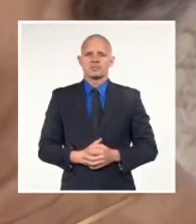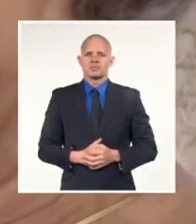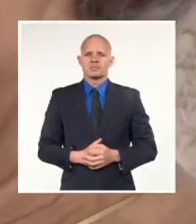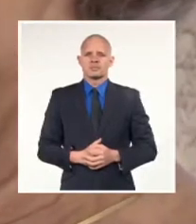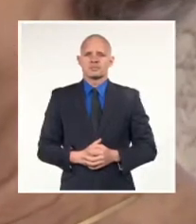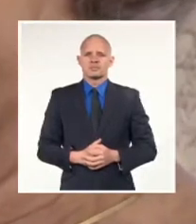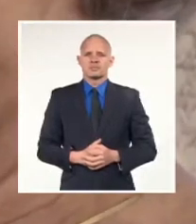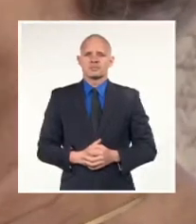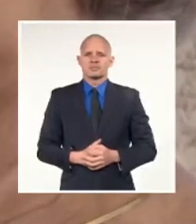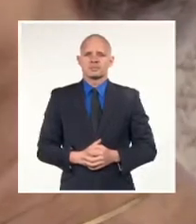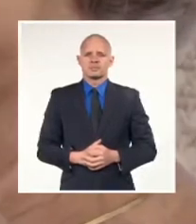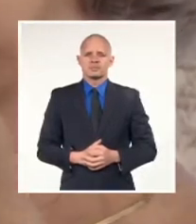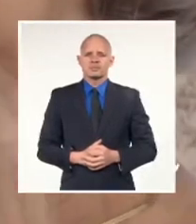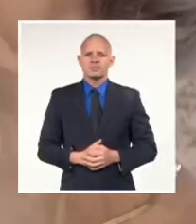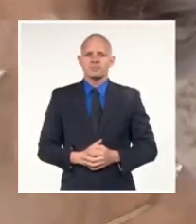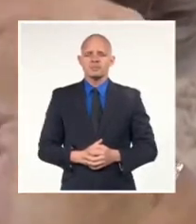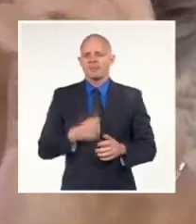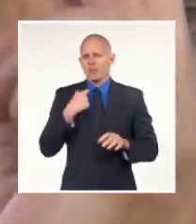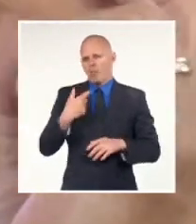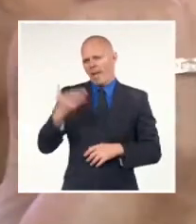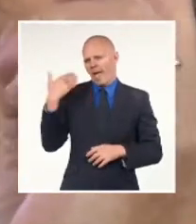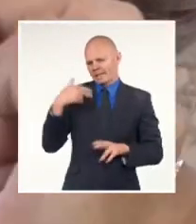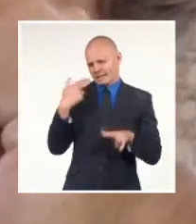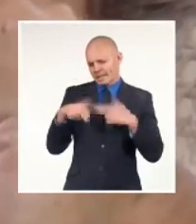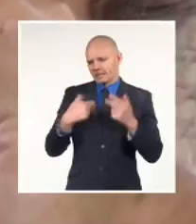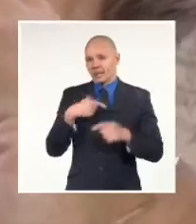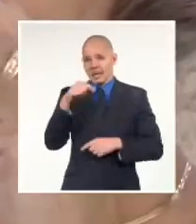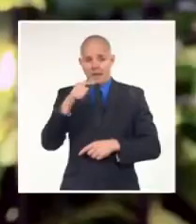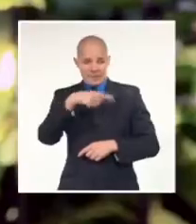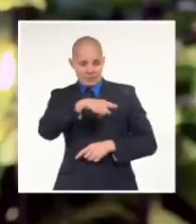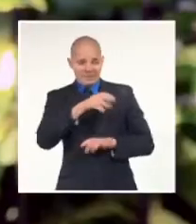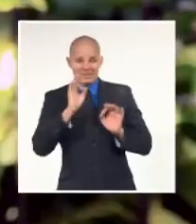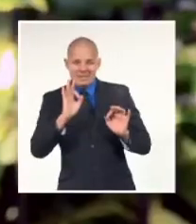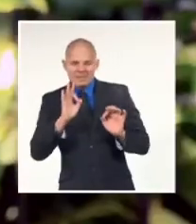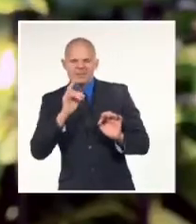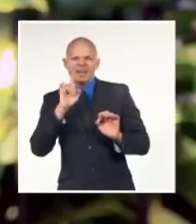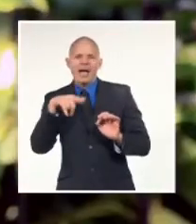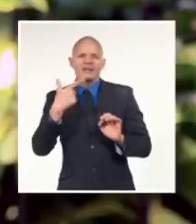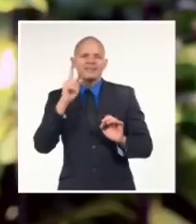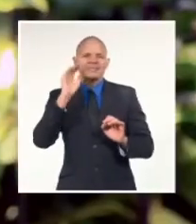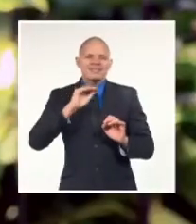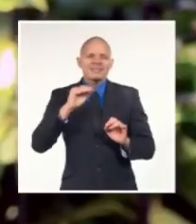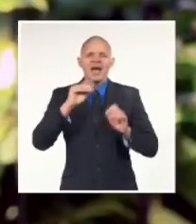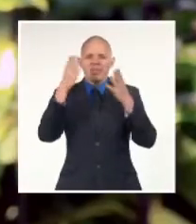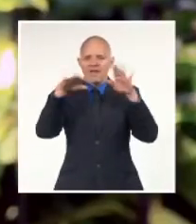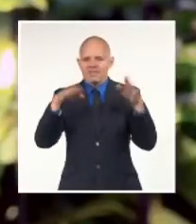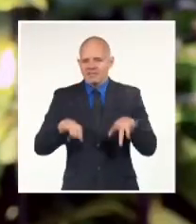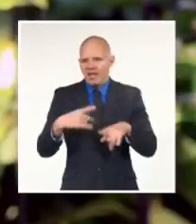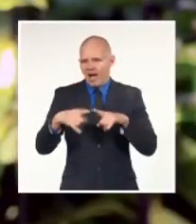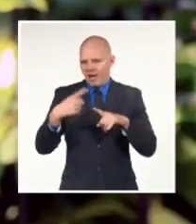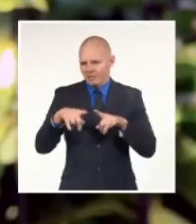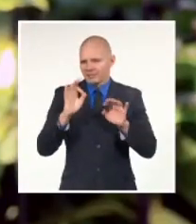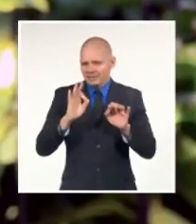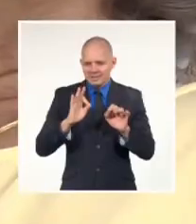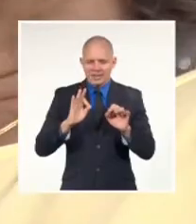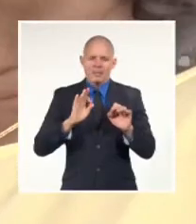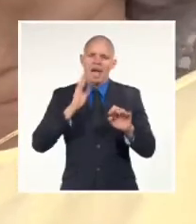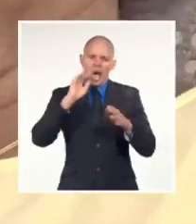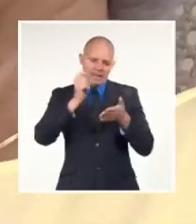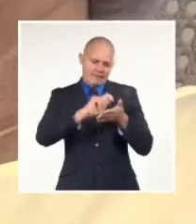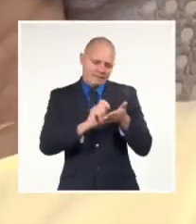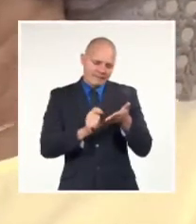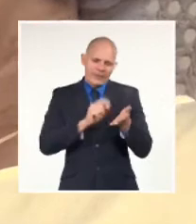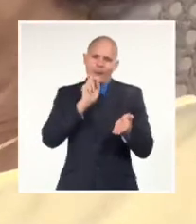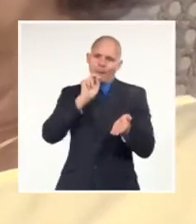de enviarle tarjetas de Navidad a los presos nacionalistas. Yo le mandé una tarjeta a cada uno de ellos.